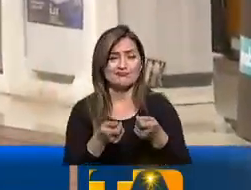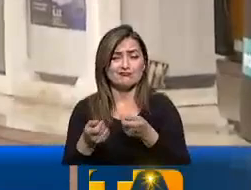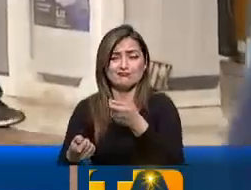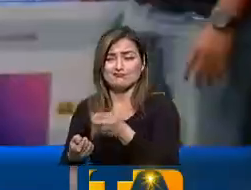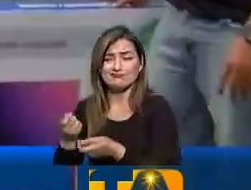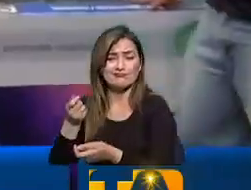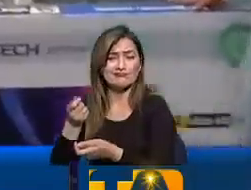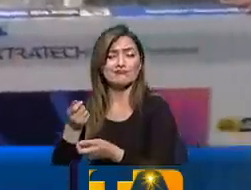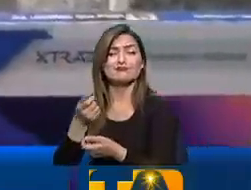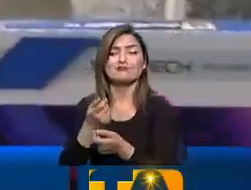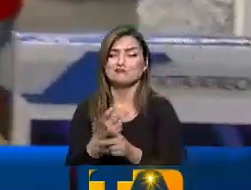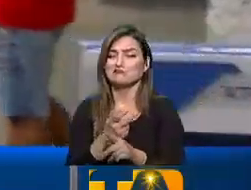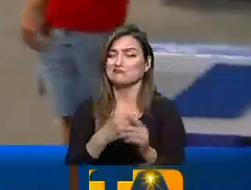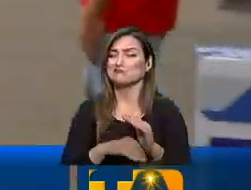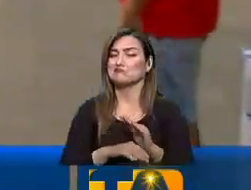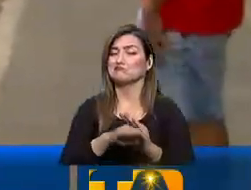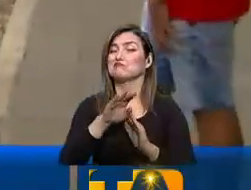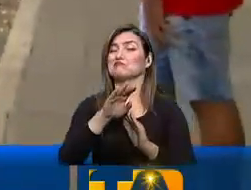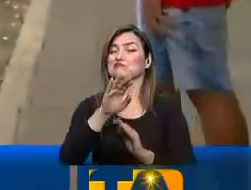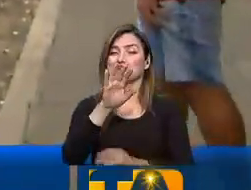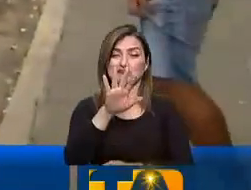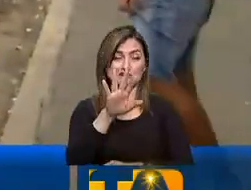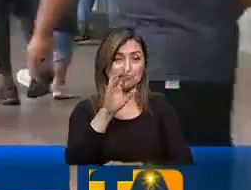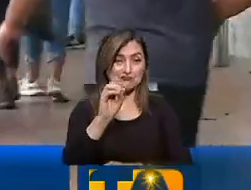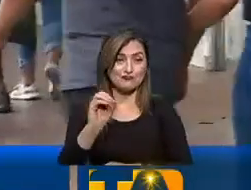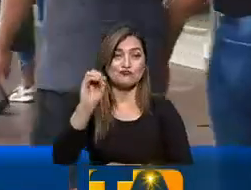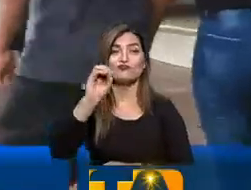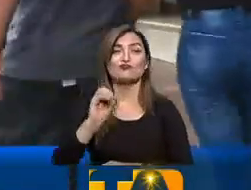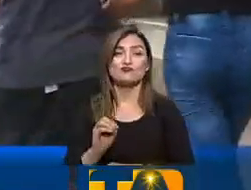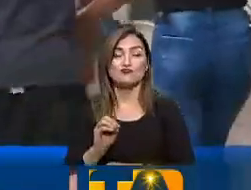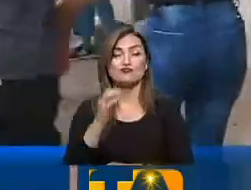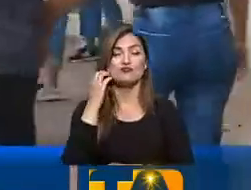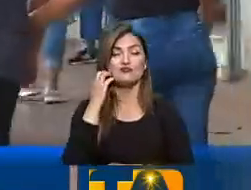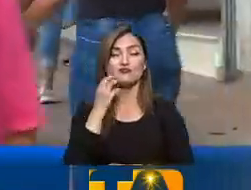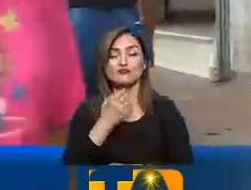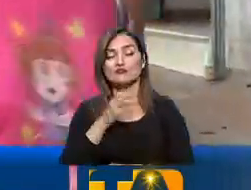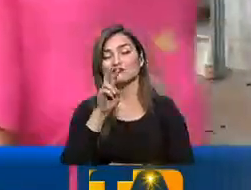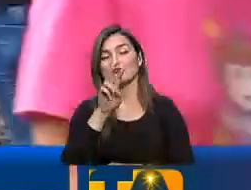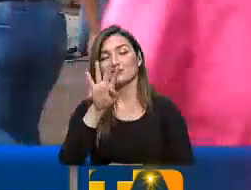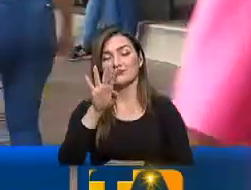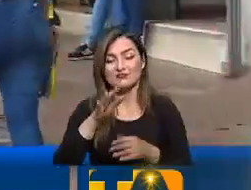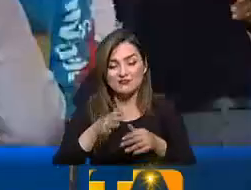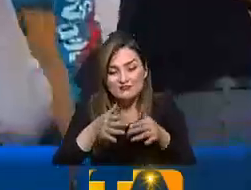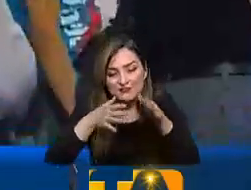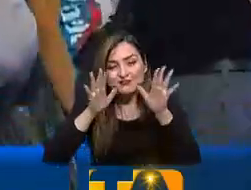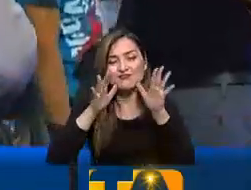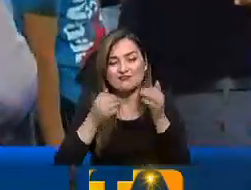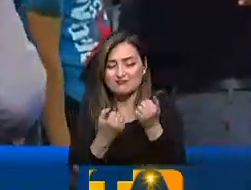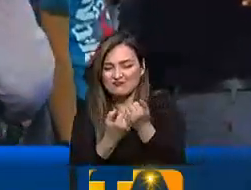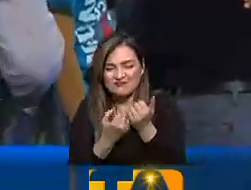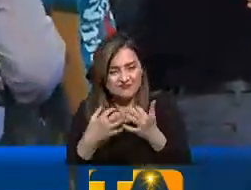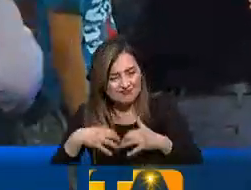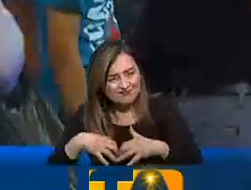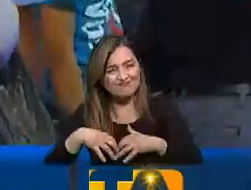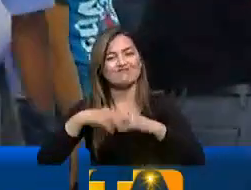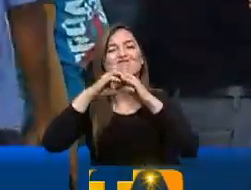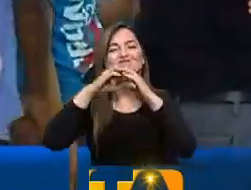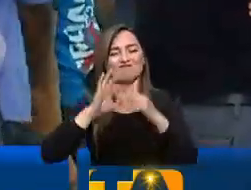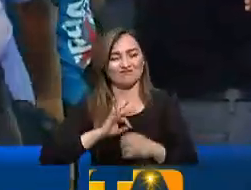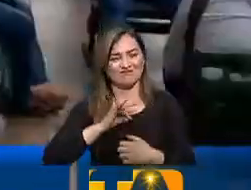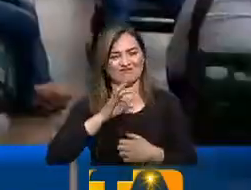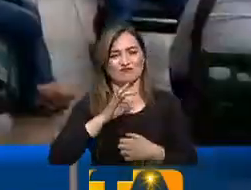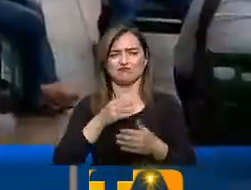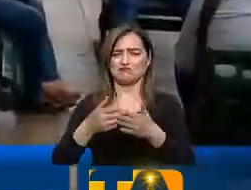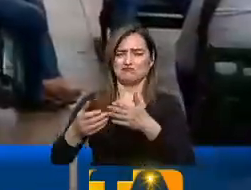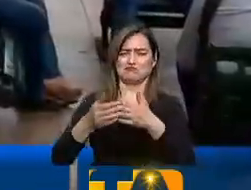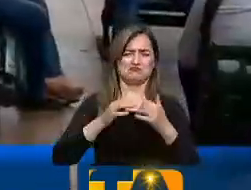productivo normalmente aumenta hasta en un 40%. El 24 de diciembre es la fecha que mayor impulso le da a la economía aún en tiempos de pandemia y eso